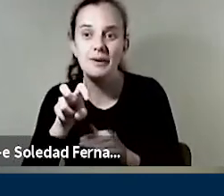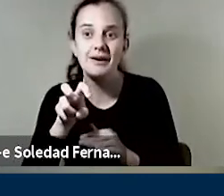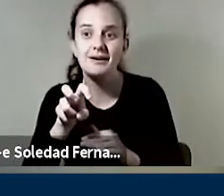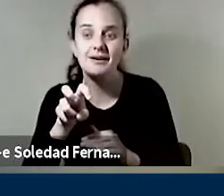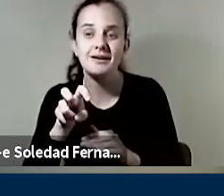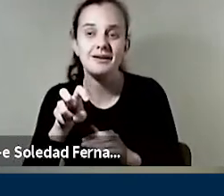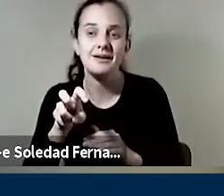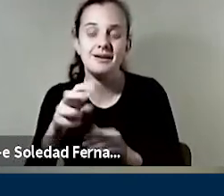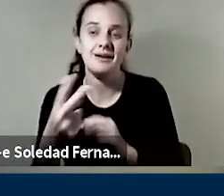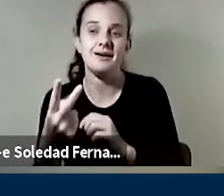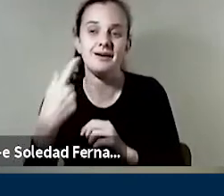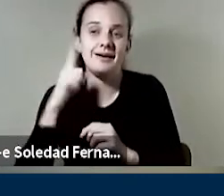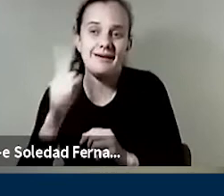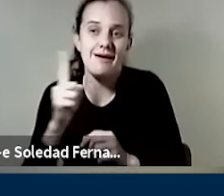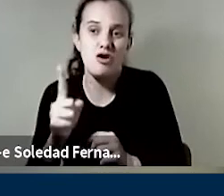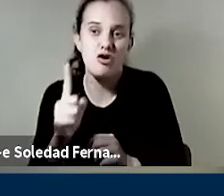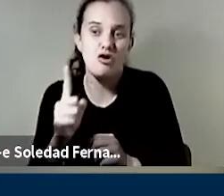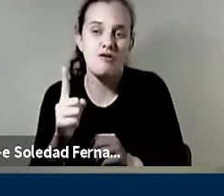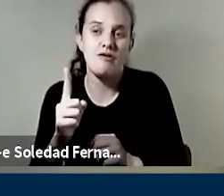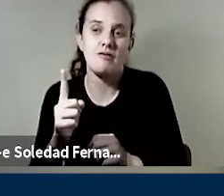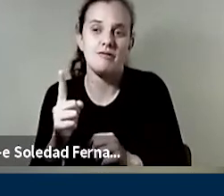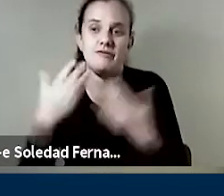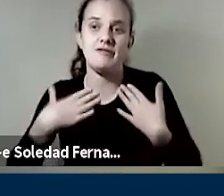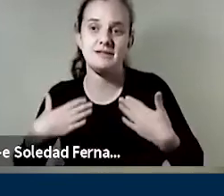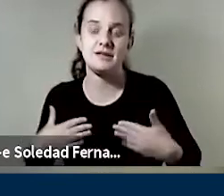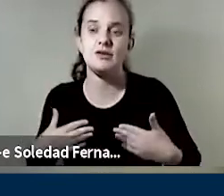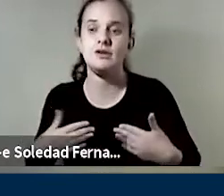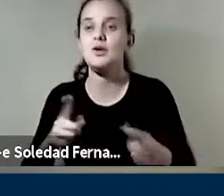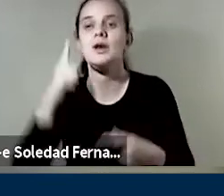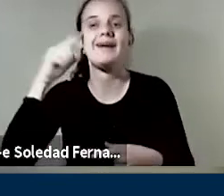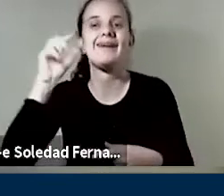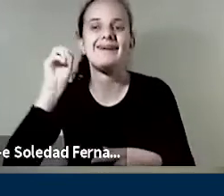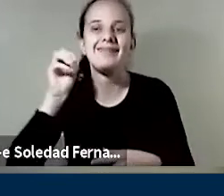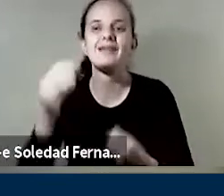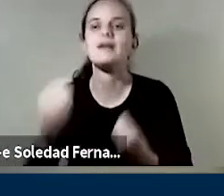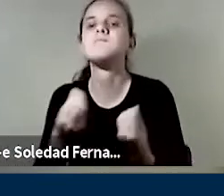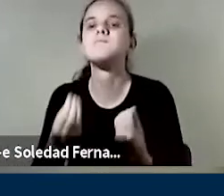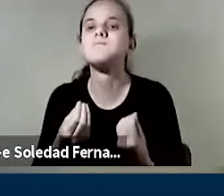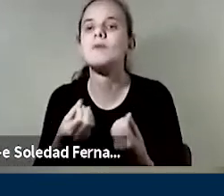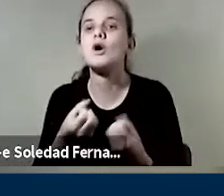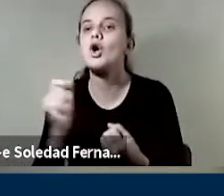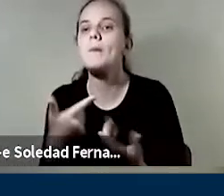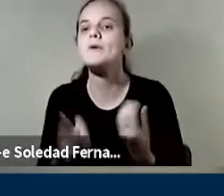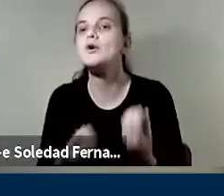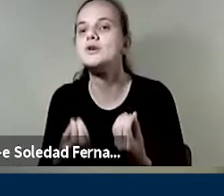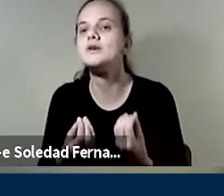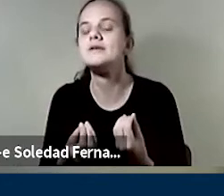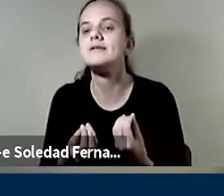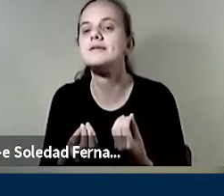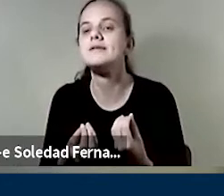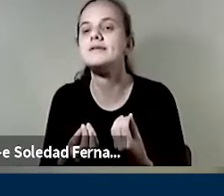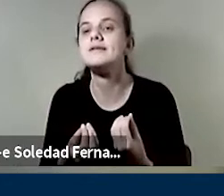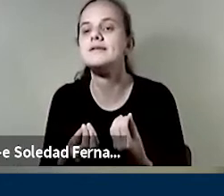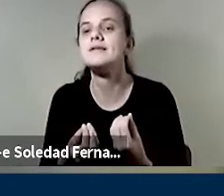muchos de ellos fueron personalmente a cobrar a los bancos poniéndose en riesgo físico a sí mismos y a otras personas. Y